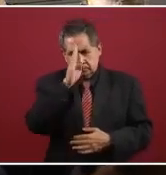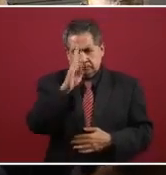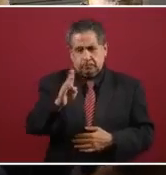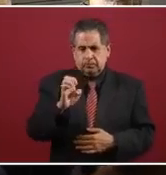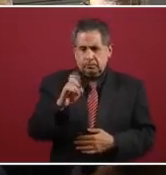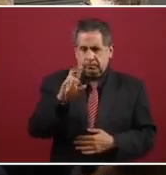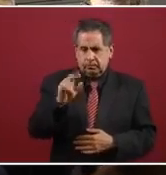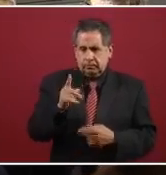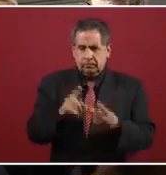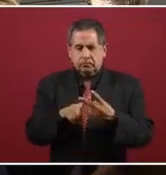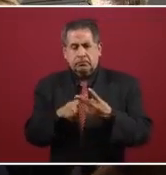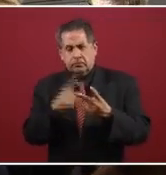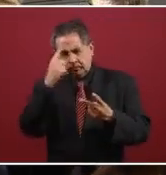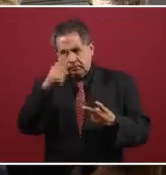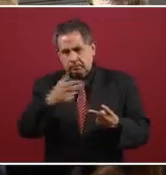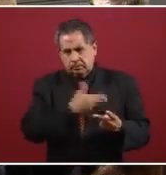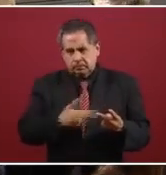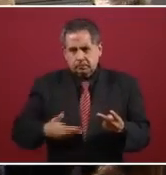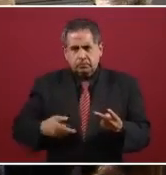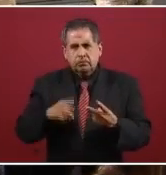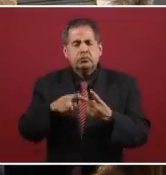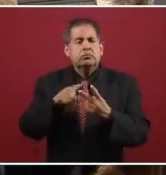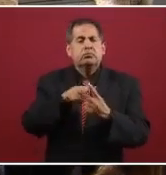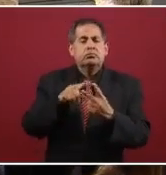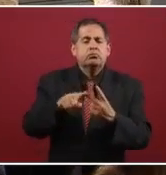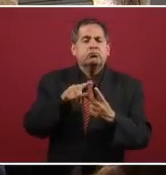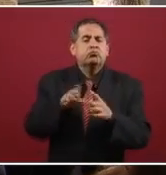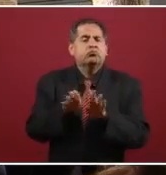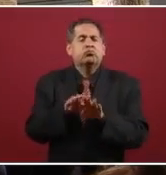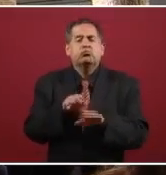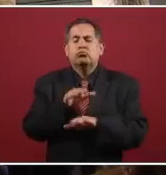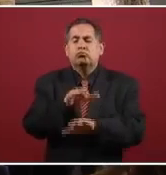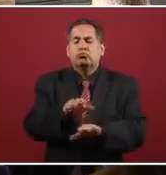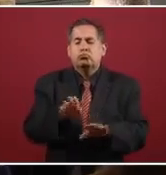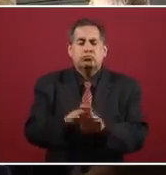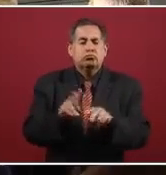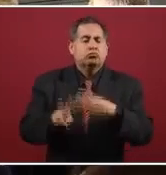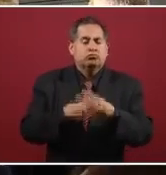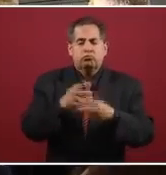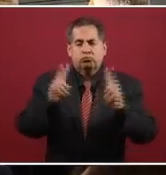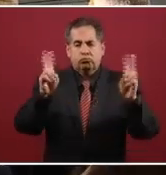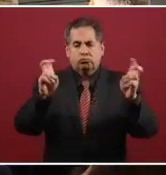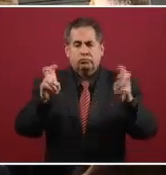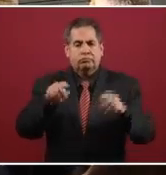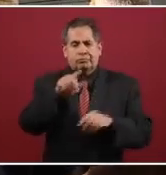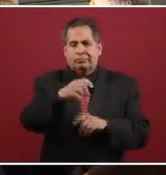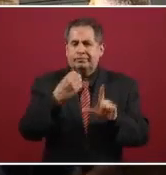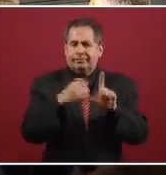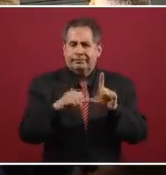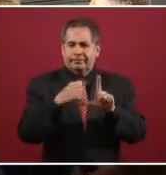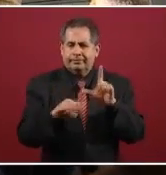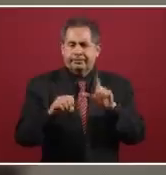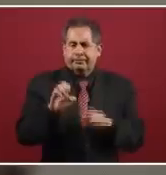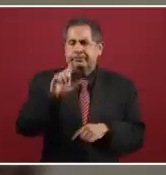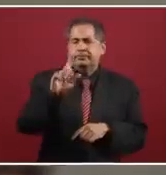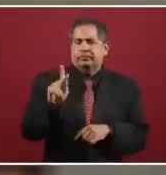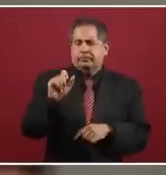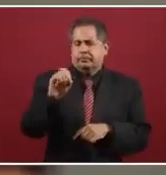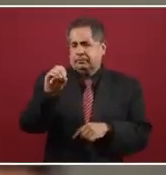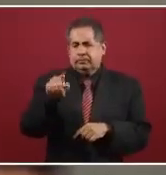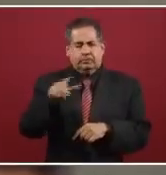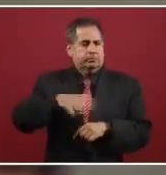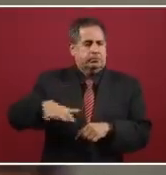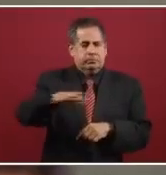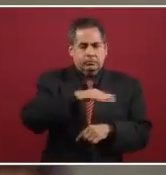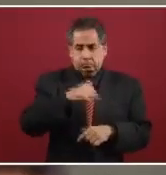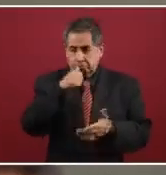Ebrard y otra para usted sobre las acciones que se están realizando por el tema de El Paso. Si ya se envió la nota diplomática